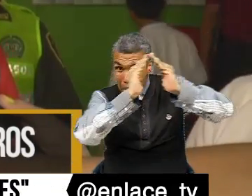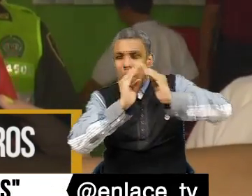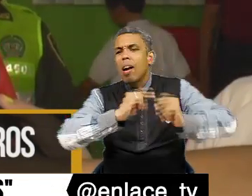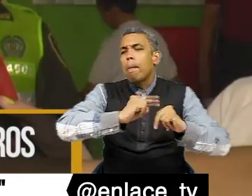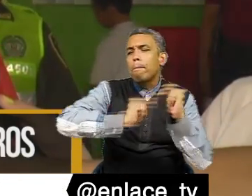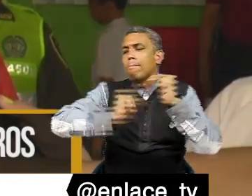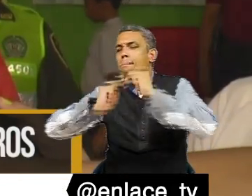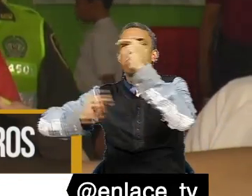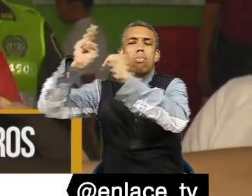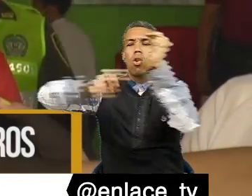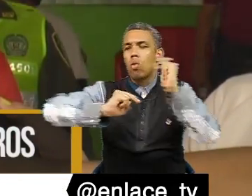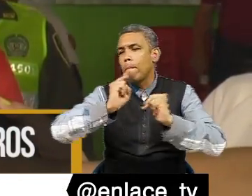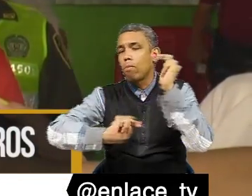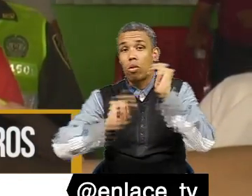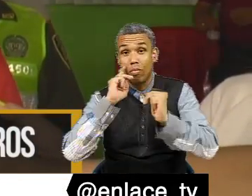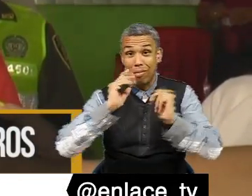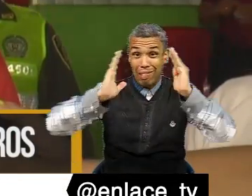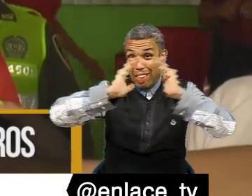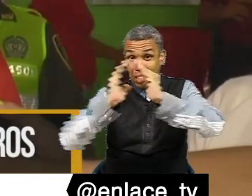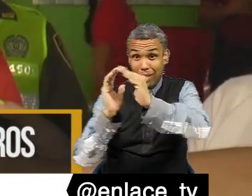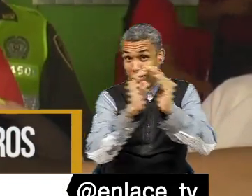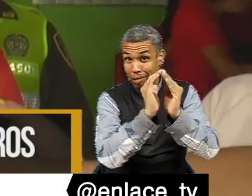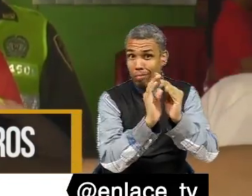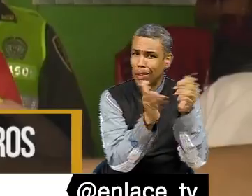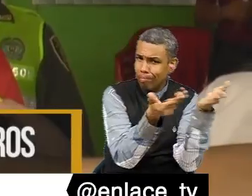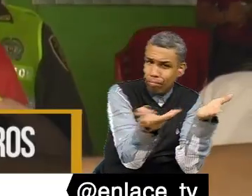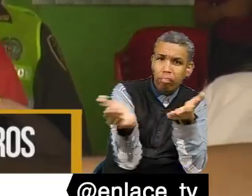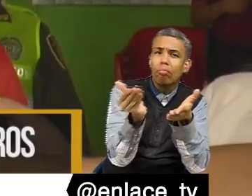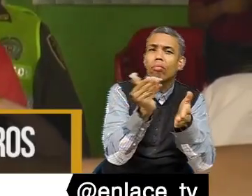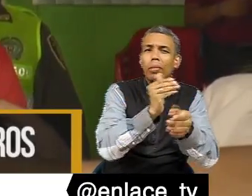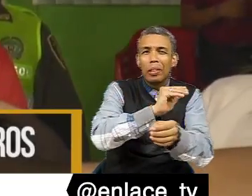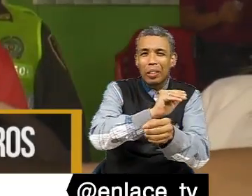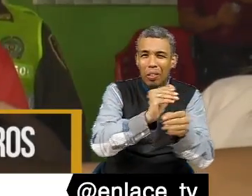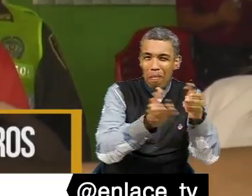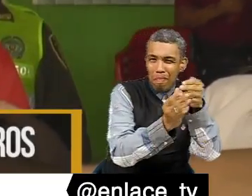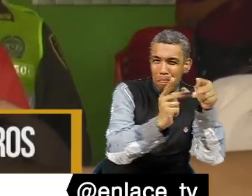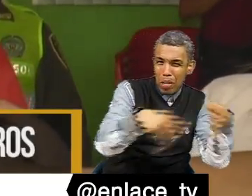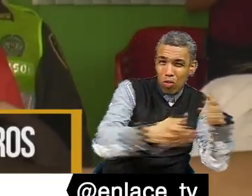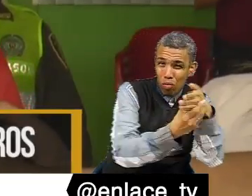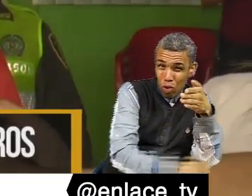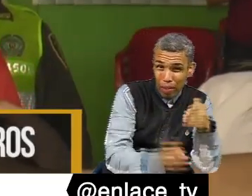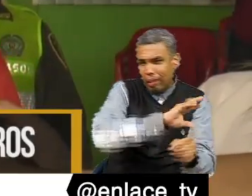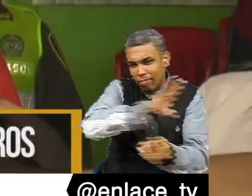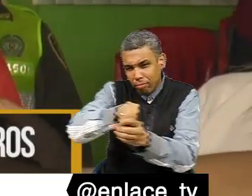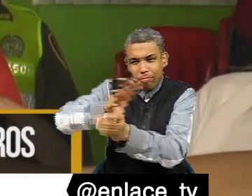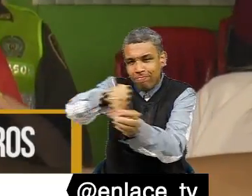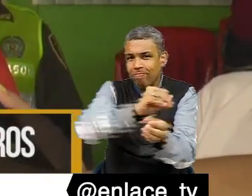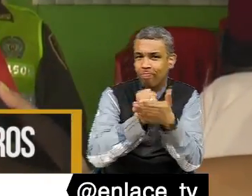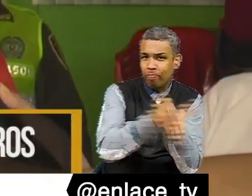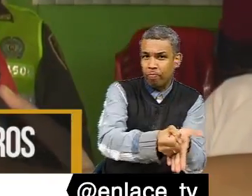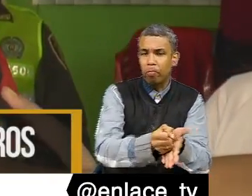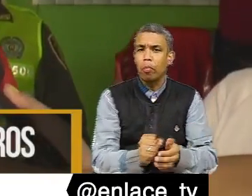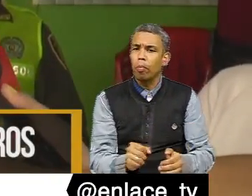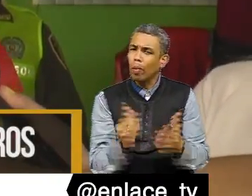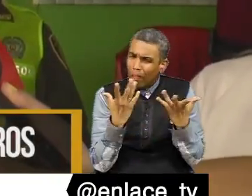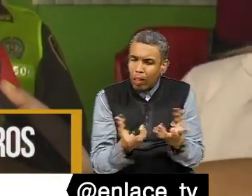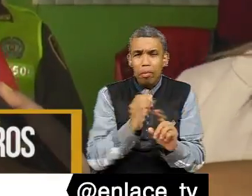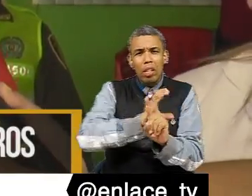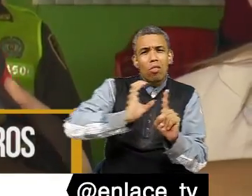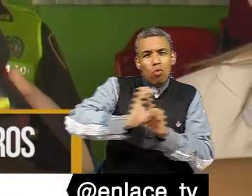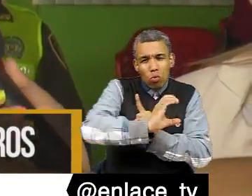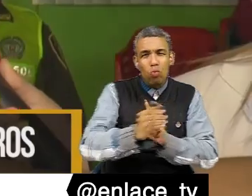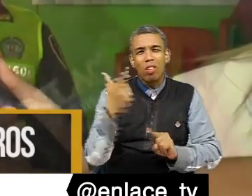mantener al Llanito como un centro poblado de pescadores, con una cultura